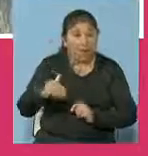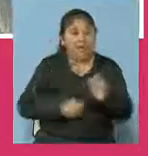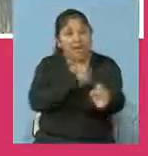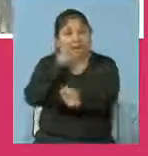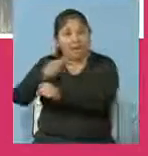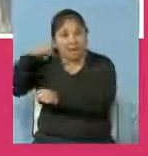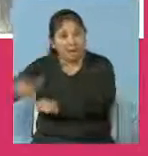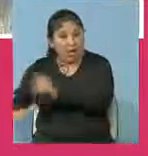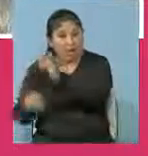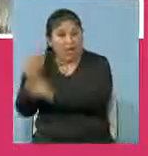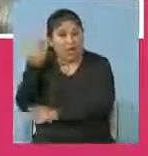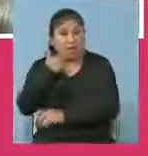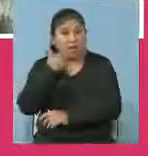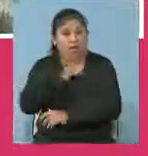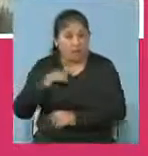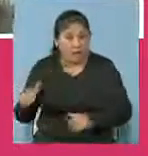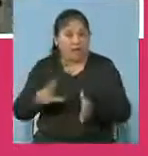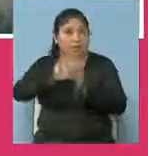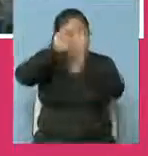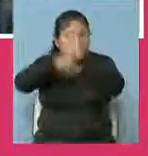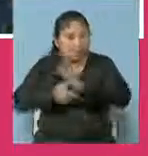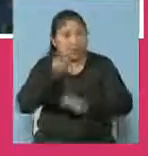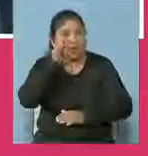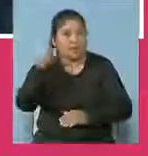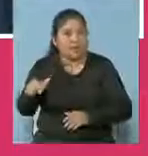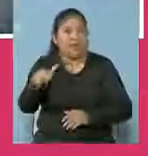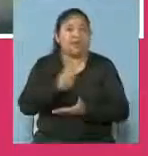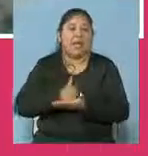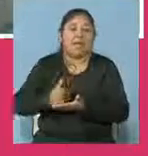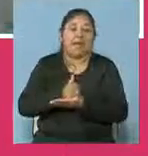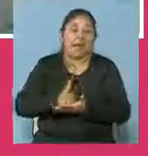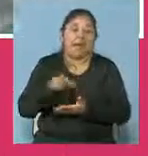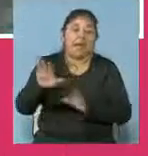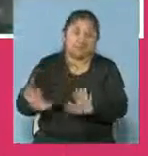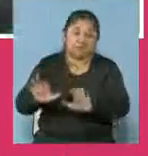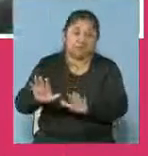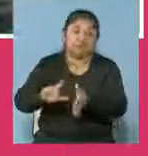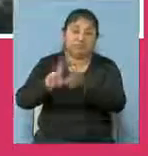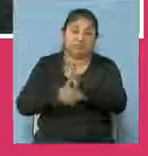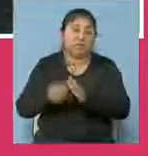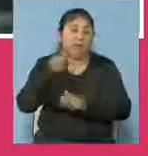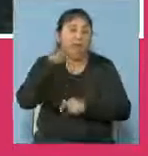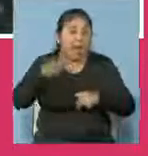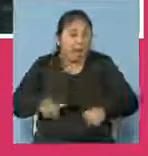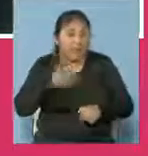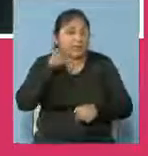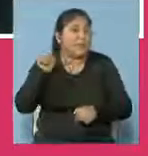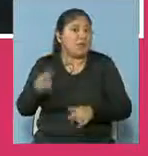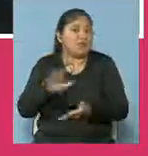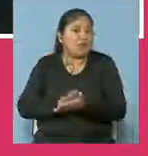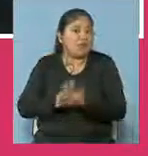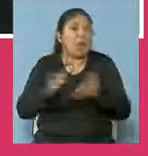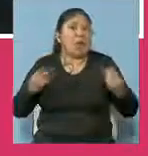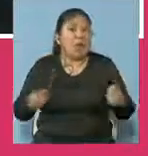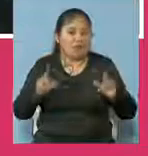que estaba en estos momentos a la espera de poder ver qué es lo que iba a pasar con su situación. Lo cierto es que hay